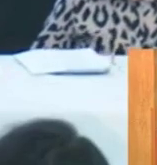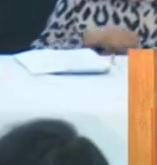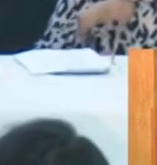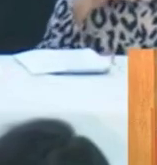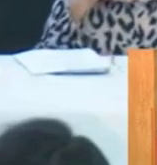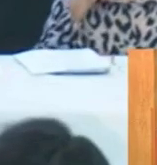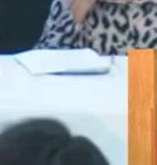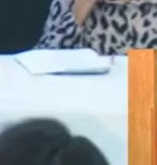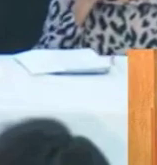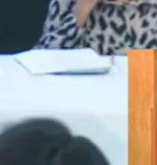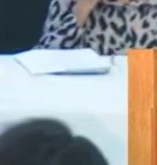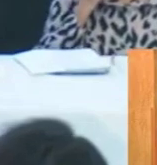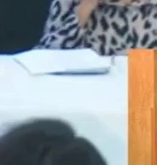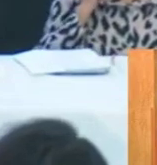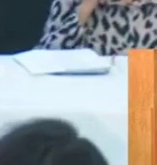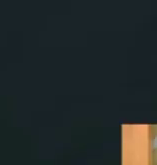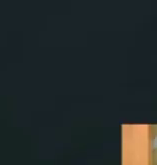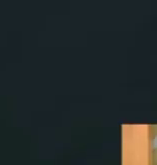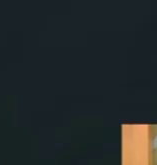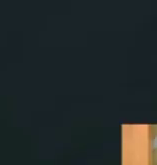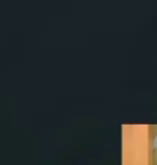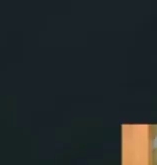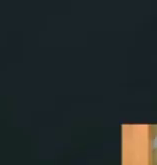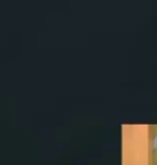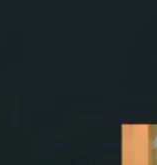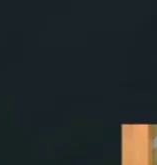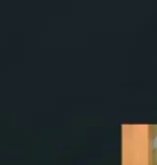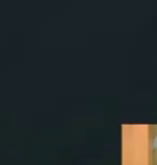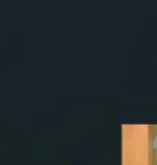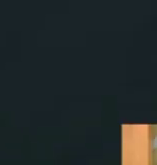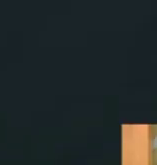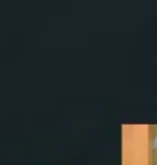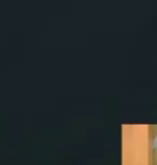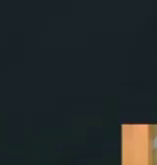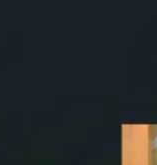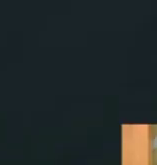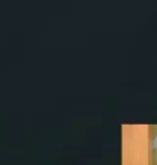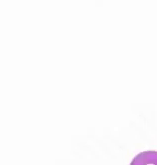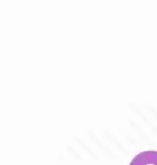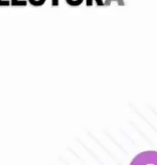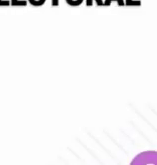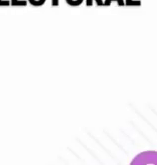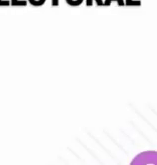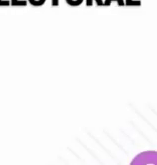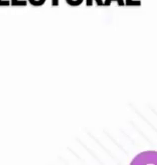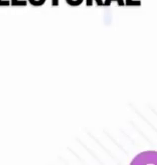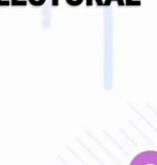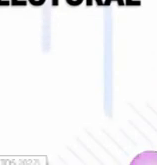derechos político-electorales de las personas con discapacidad. Para Ahora Noticias, Ana Sánchez.